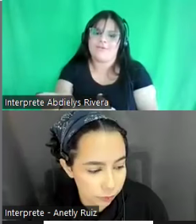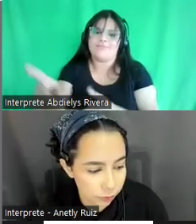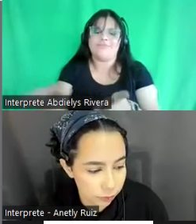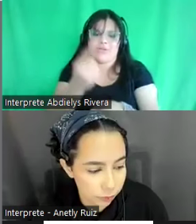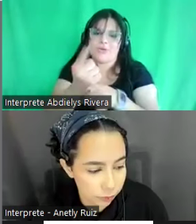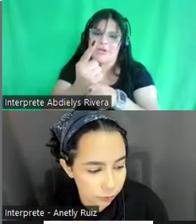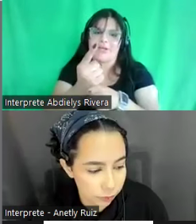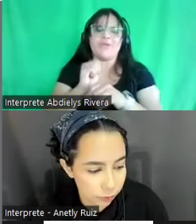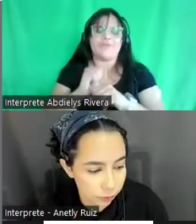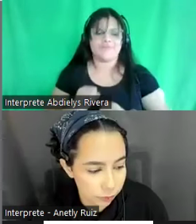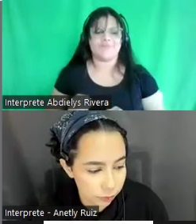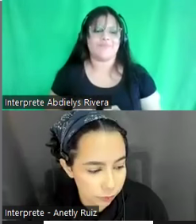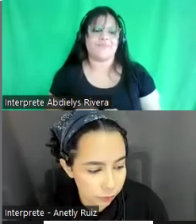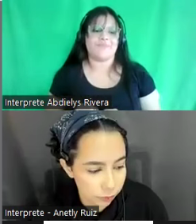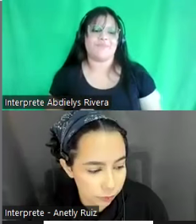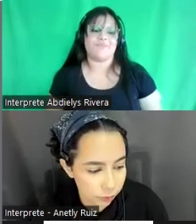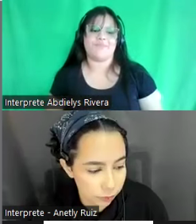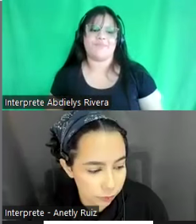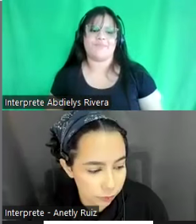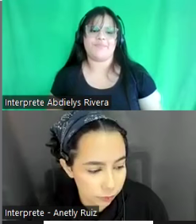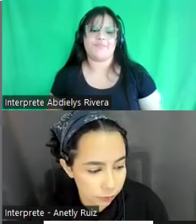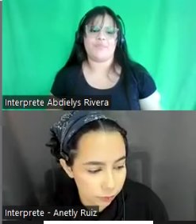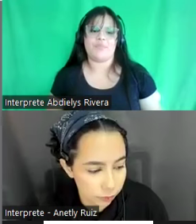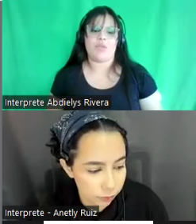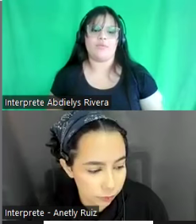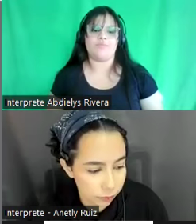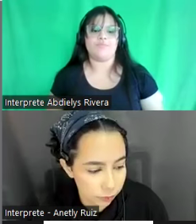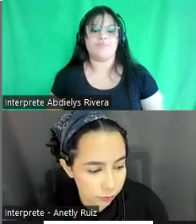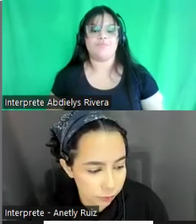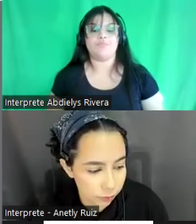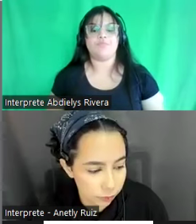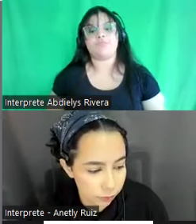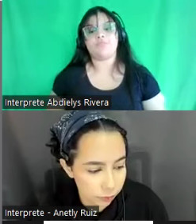correcto. Así es que se debe proveer el servicio y asumir.